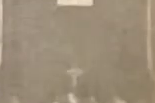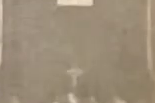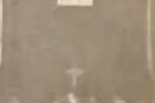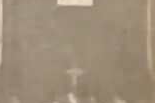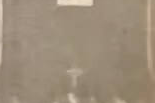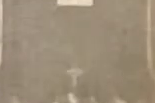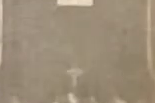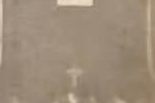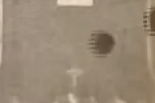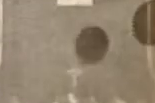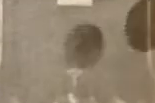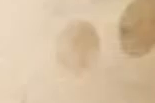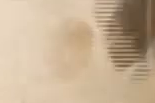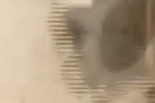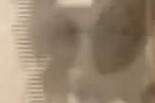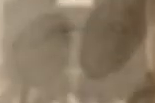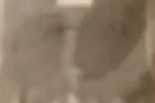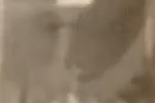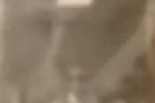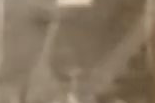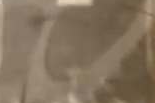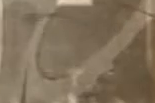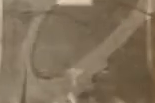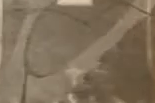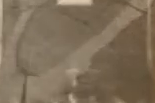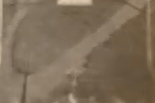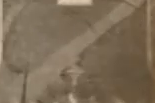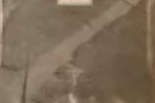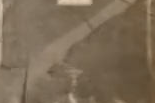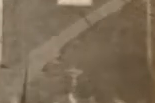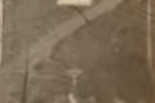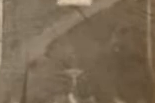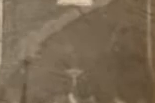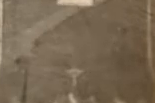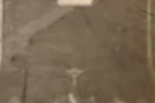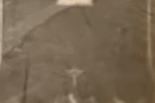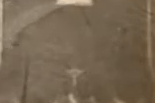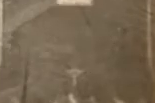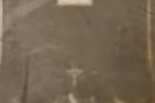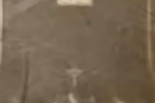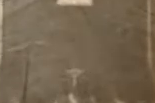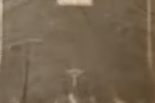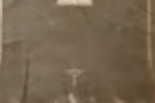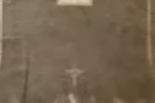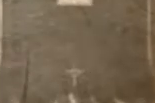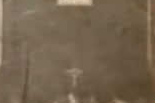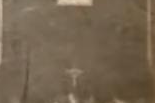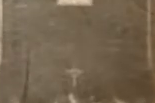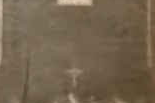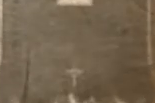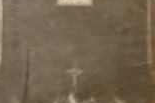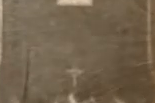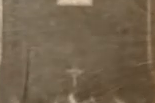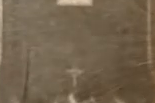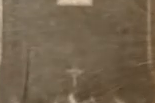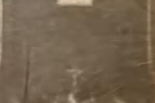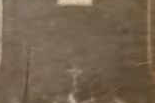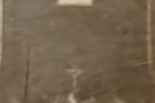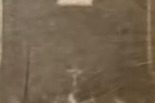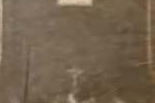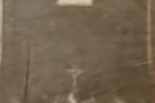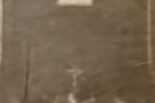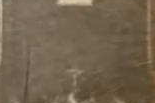Peruanos, desde ese momento queda instalado el Congreso Soberano y el pueblo reasume el